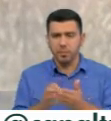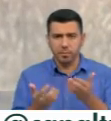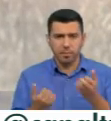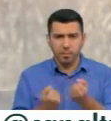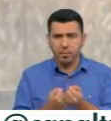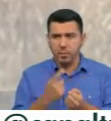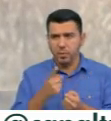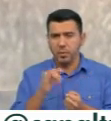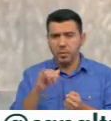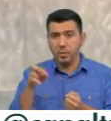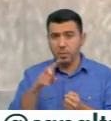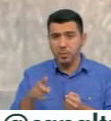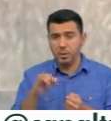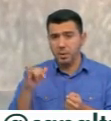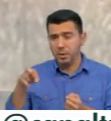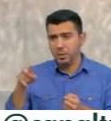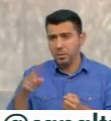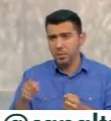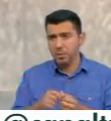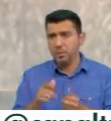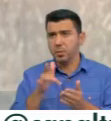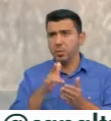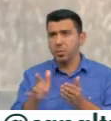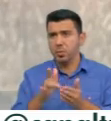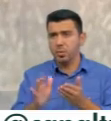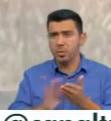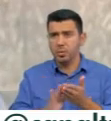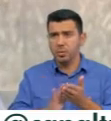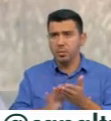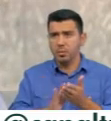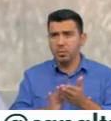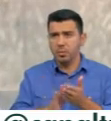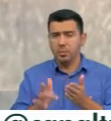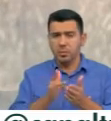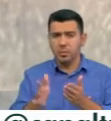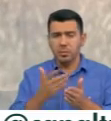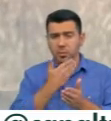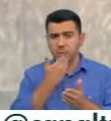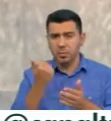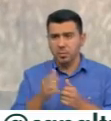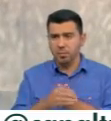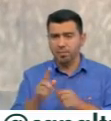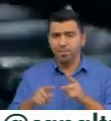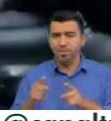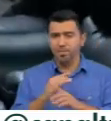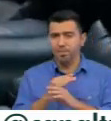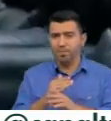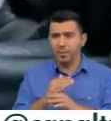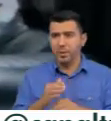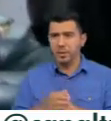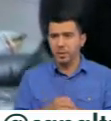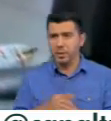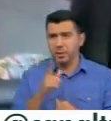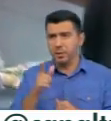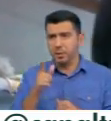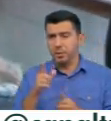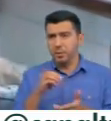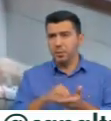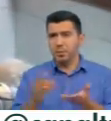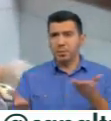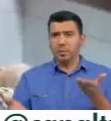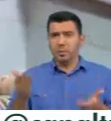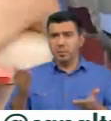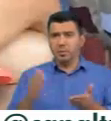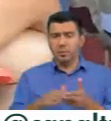mejorar la atención en cuanto a urgencia se refiere pues existen aún varios inconvenientes se pone sobre la balanza del